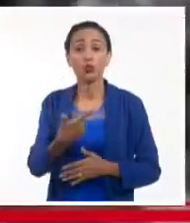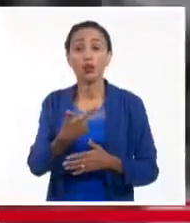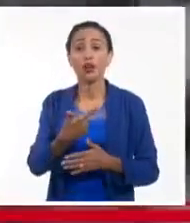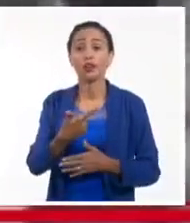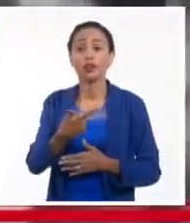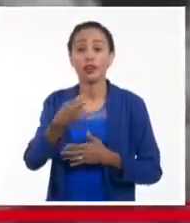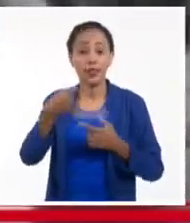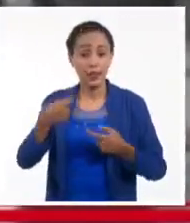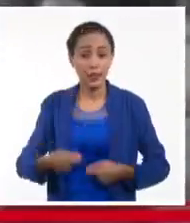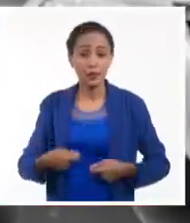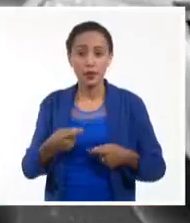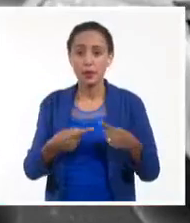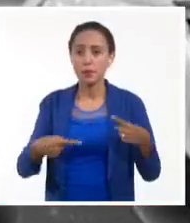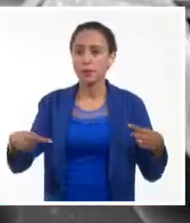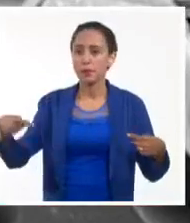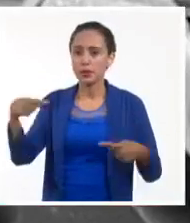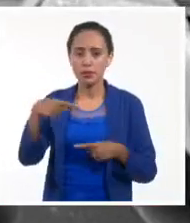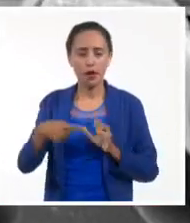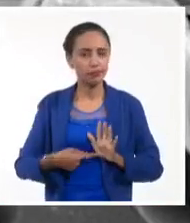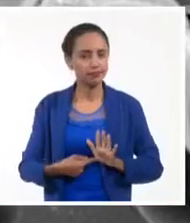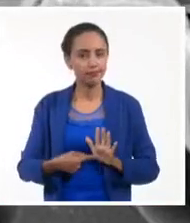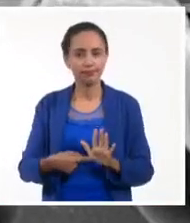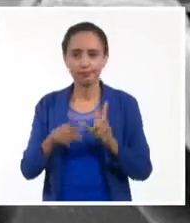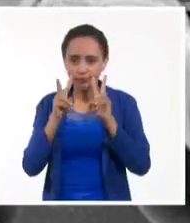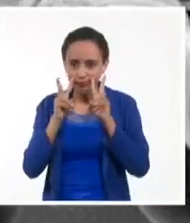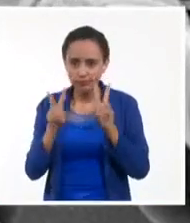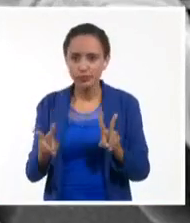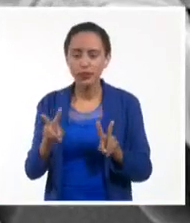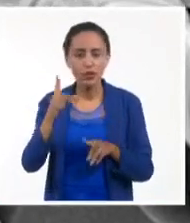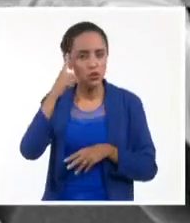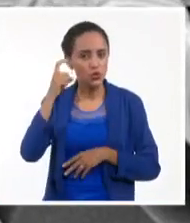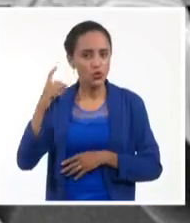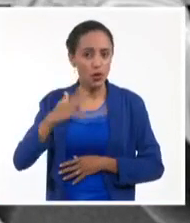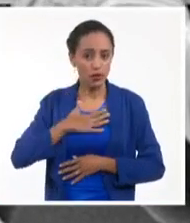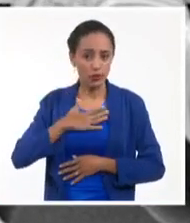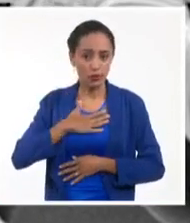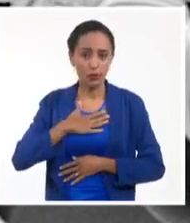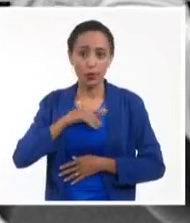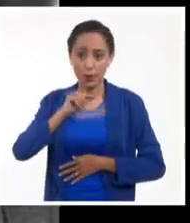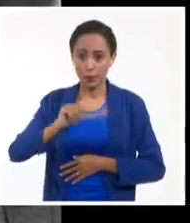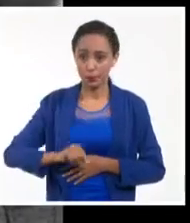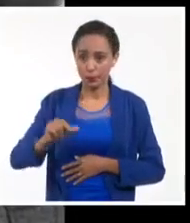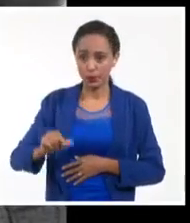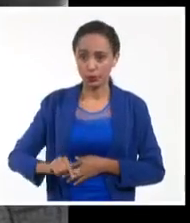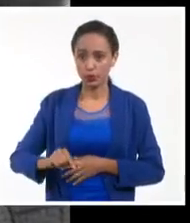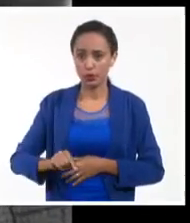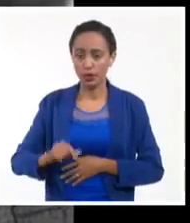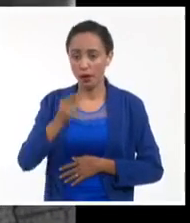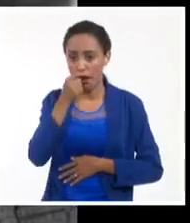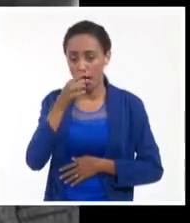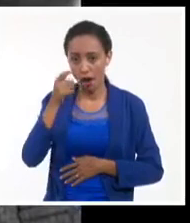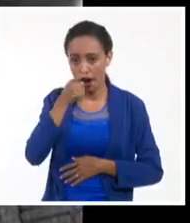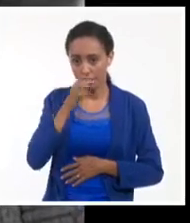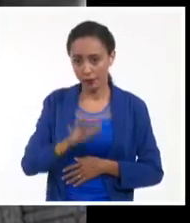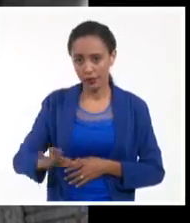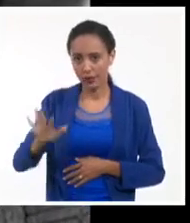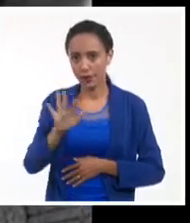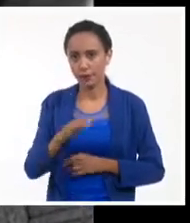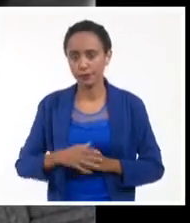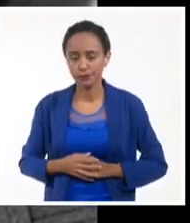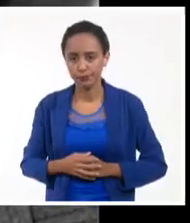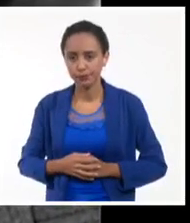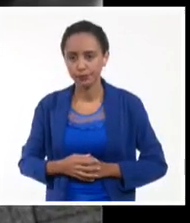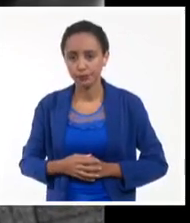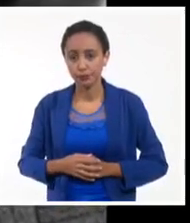ser ante todo la expresión viva de las aspiraciones de los oprimidos. Agostinho Neto dejó un legado